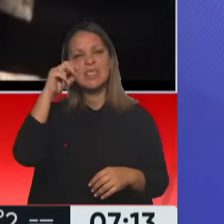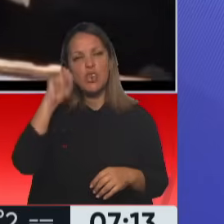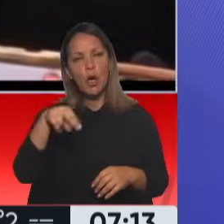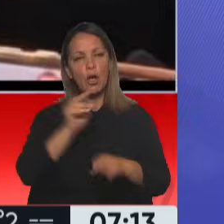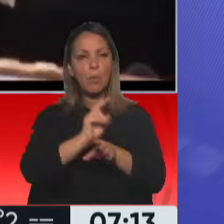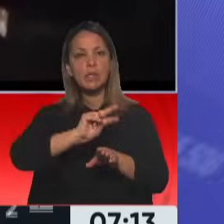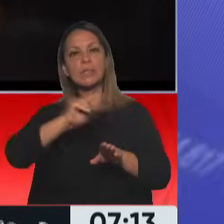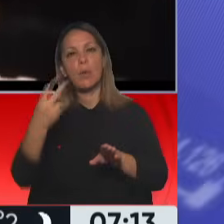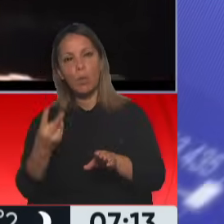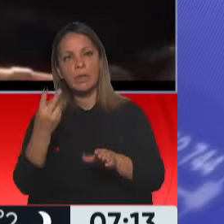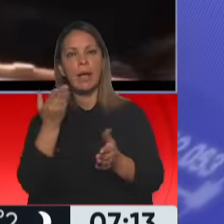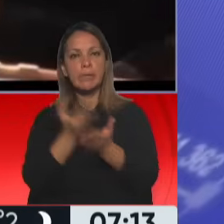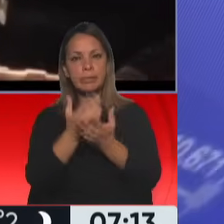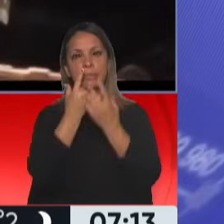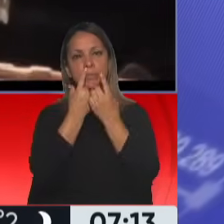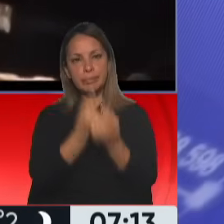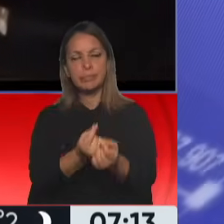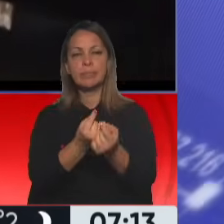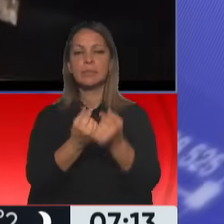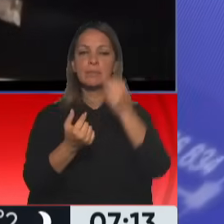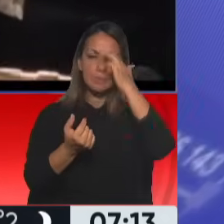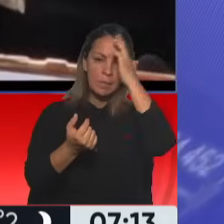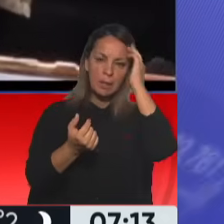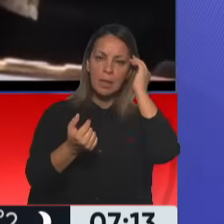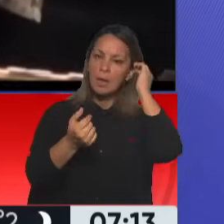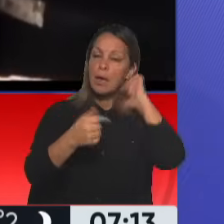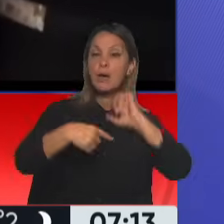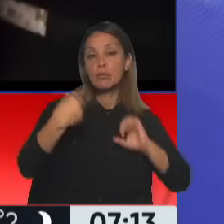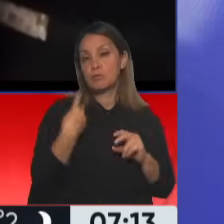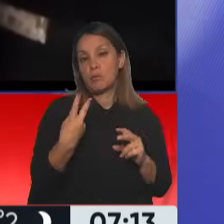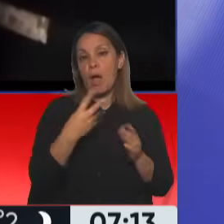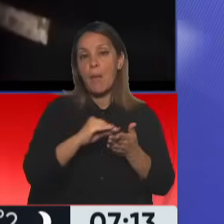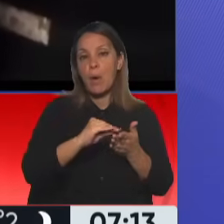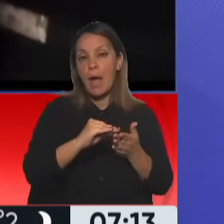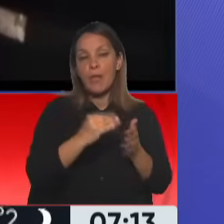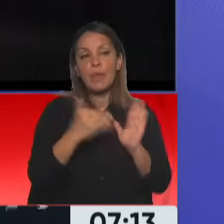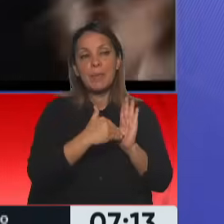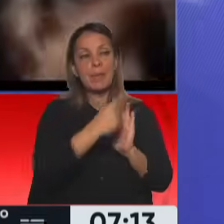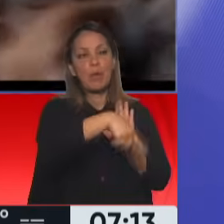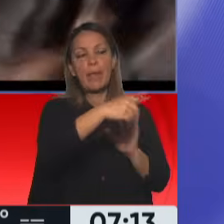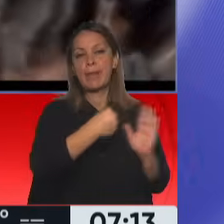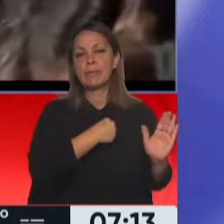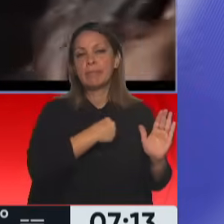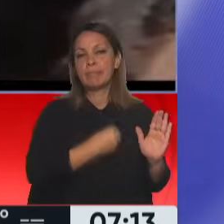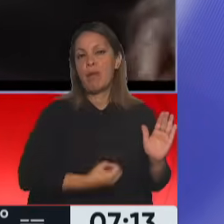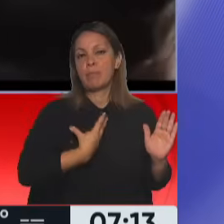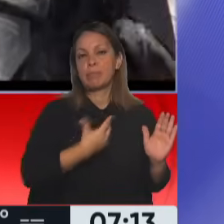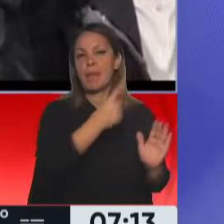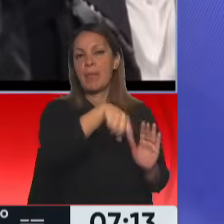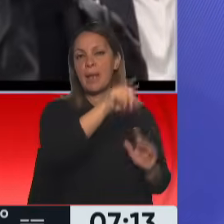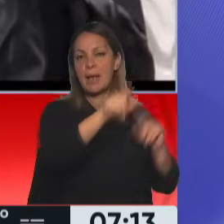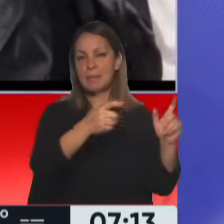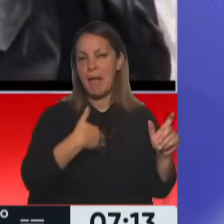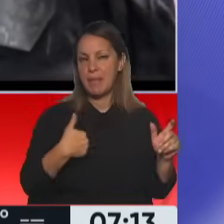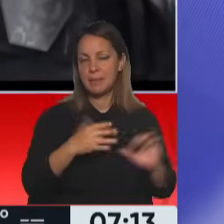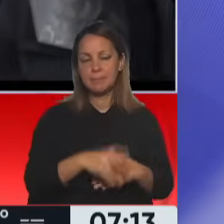vamos a estar a disposición a los pedidos que nos hagan nuestras representadas. Eh, Primero vamos a esperar